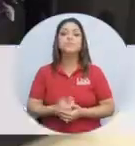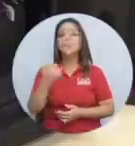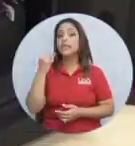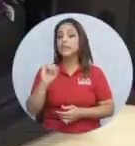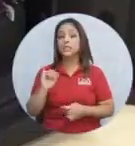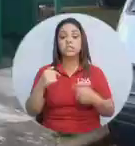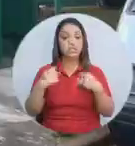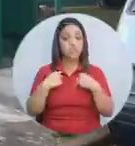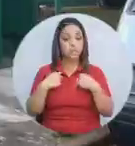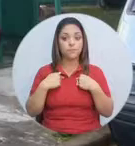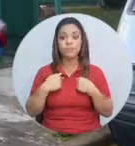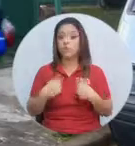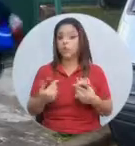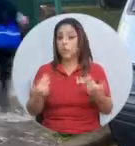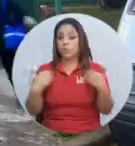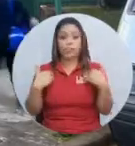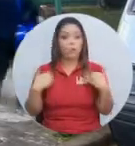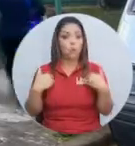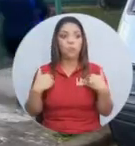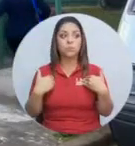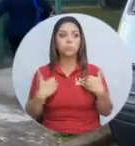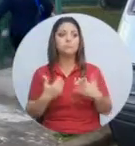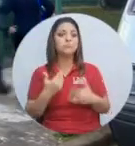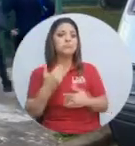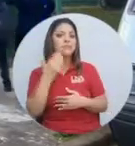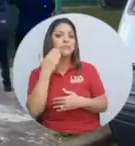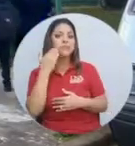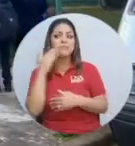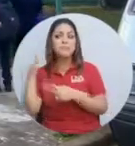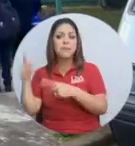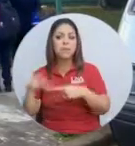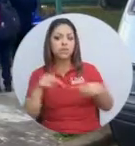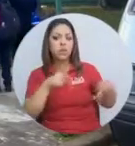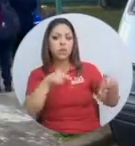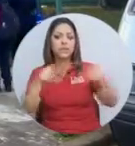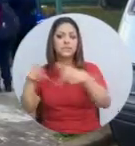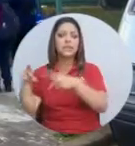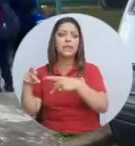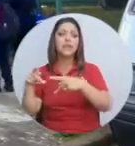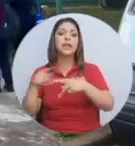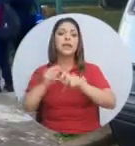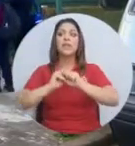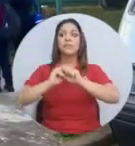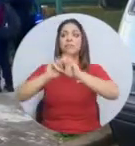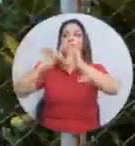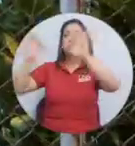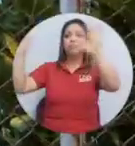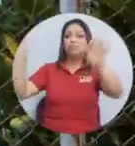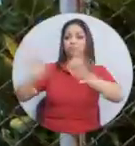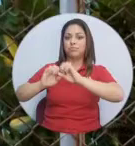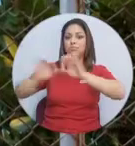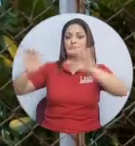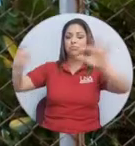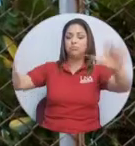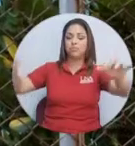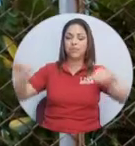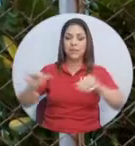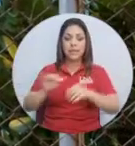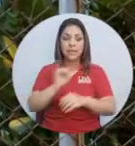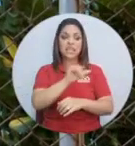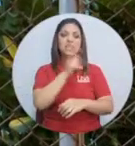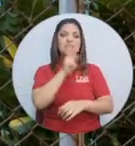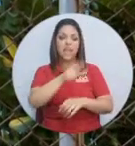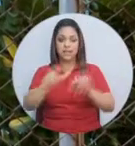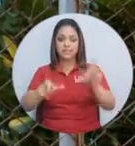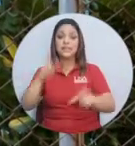socialmente. Y si yo no tengo a las personas que compartan, que validen, que circulen y que generen eco de eso que sucede,